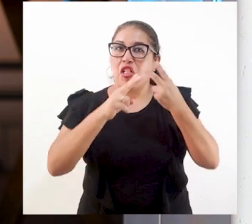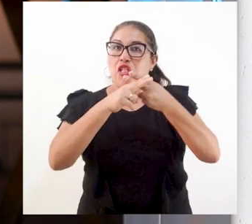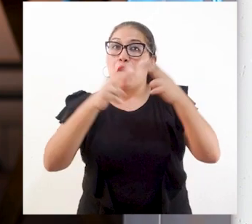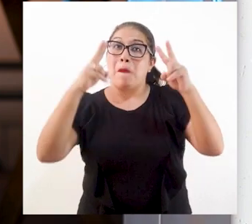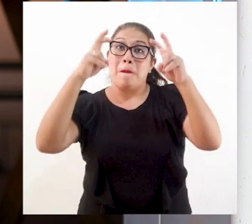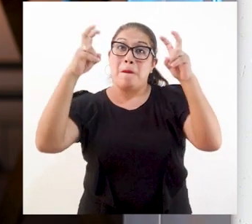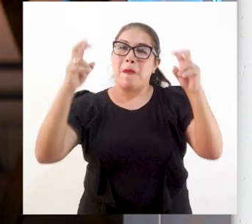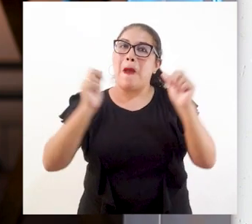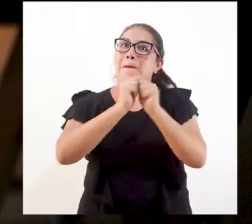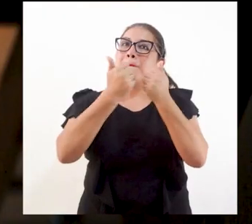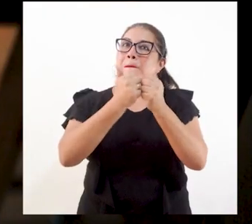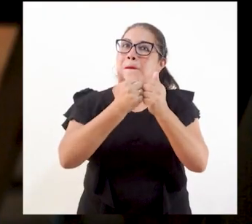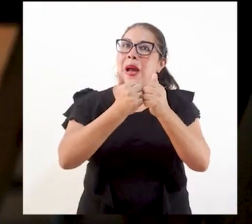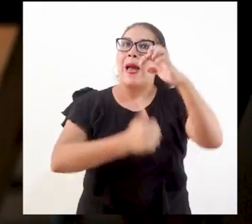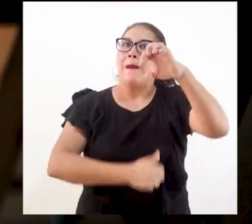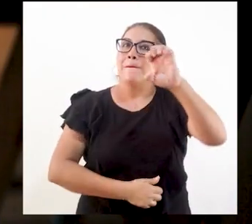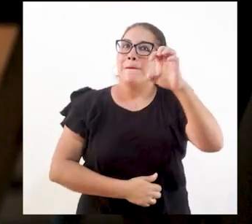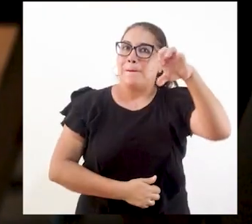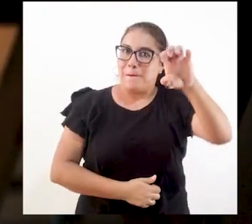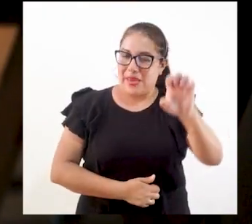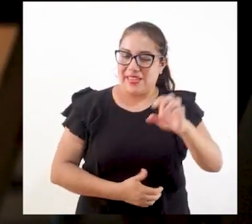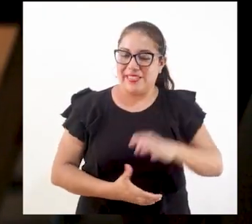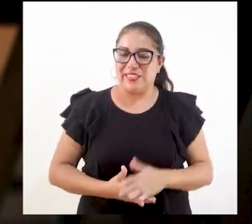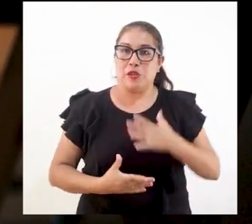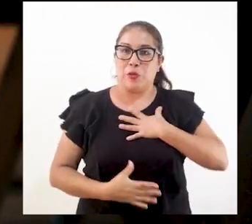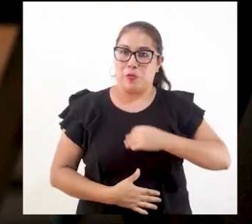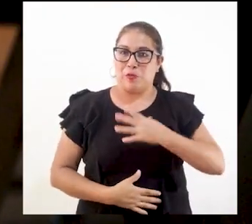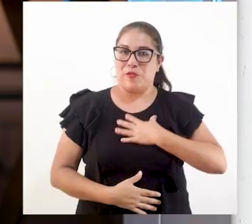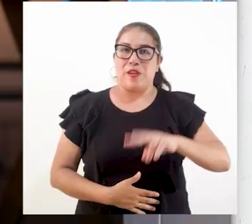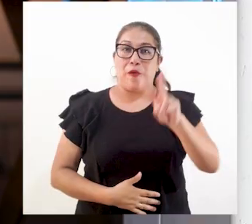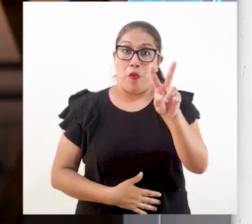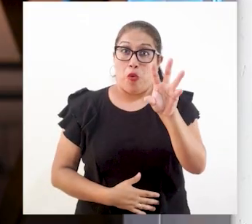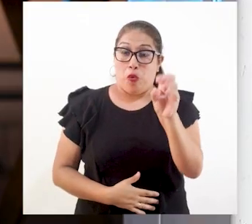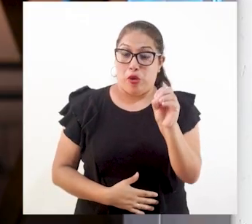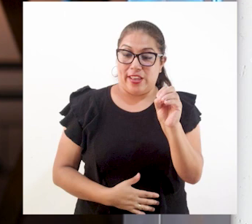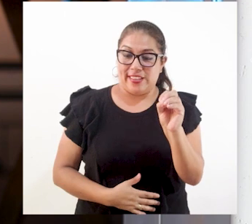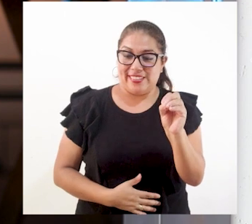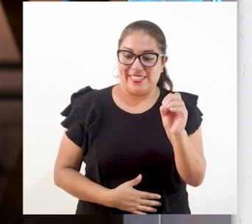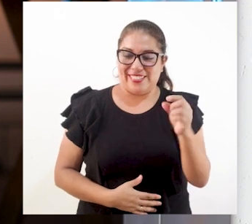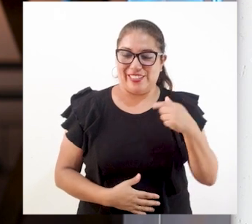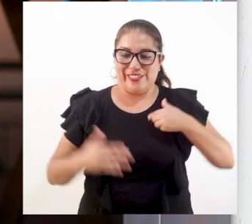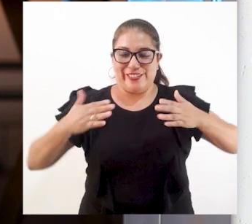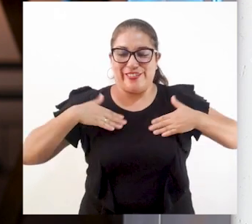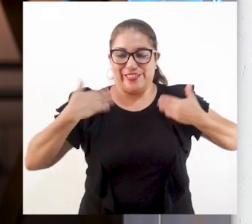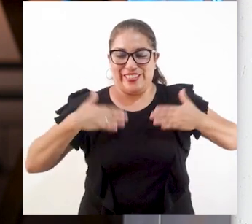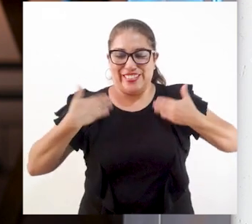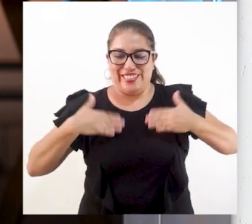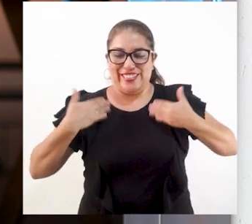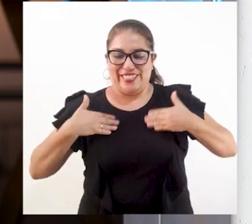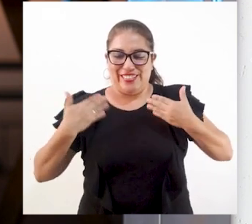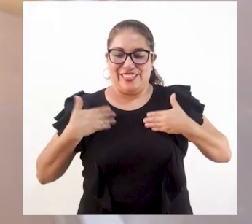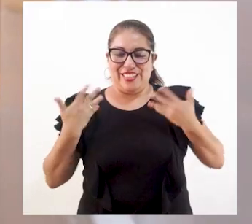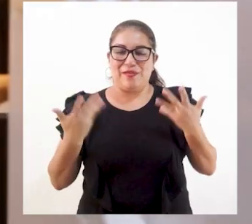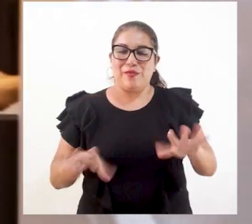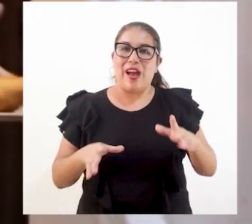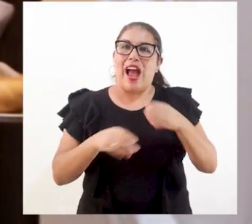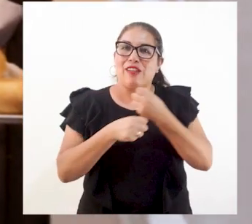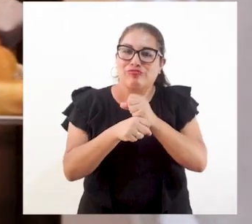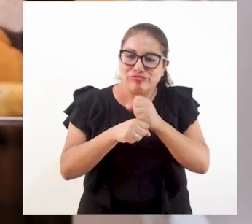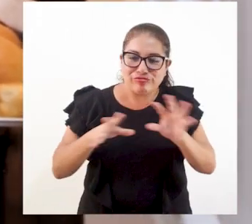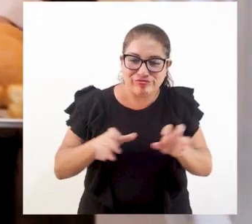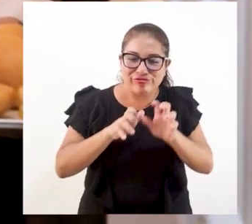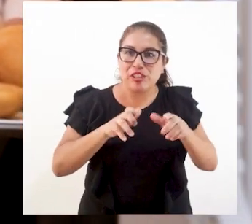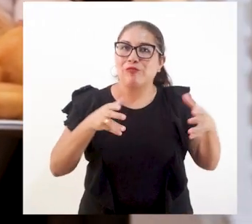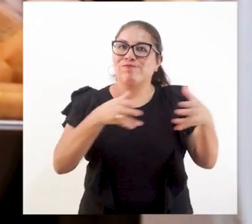para tres pepes. Yo tengo 20 años y estoy feliz de